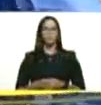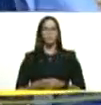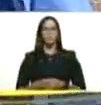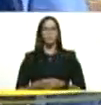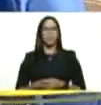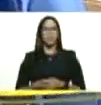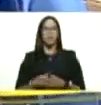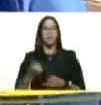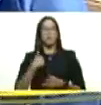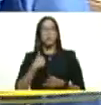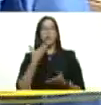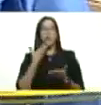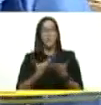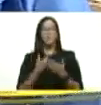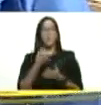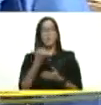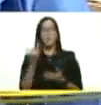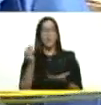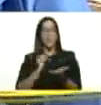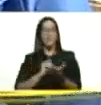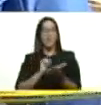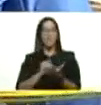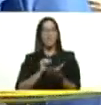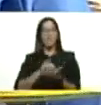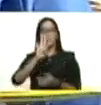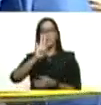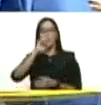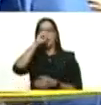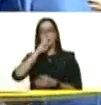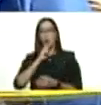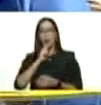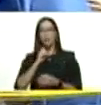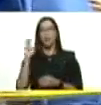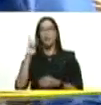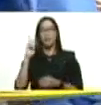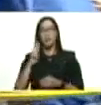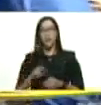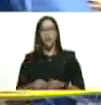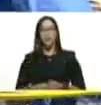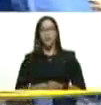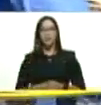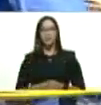Yo he venido varias veces en estos 4 años a